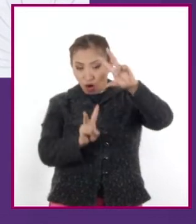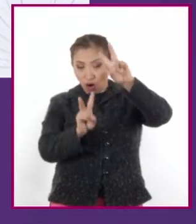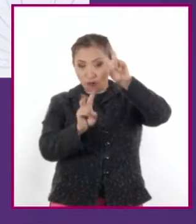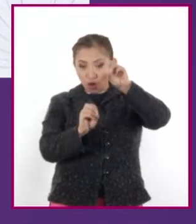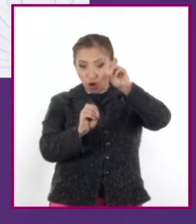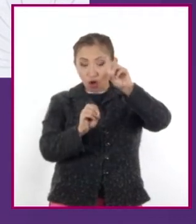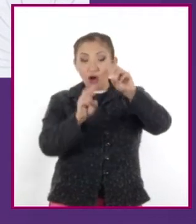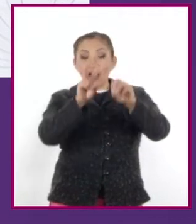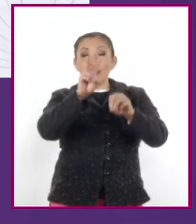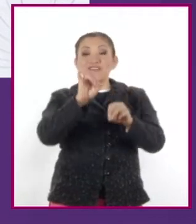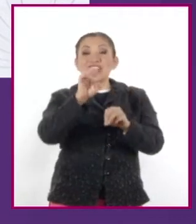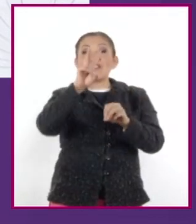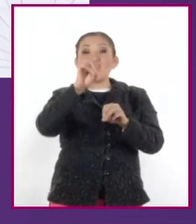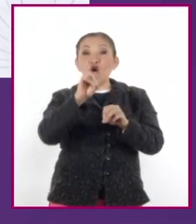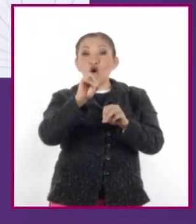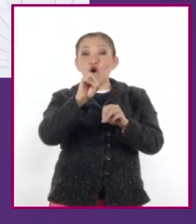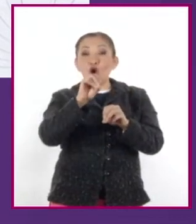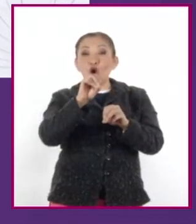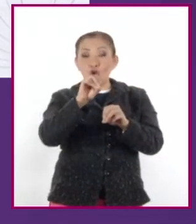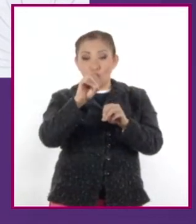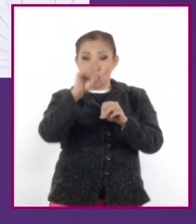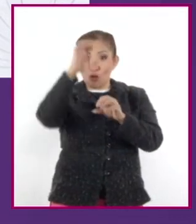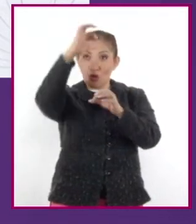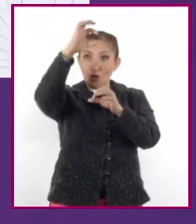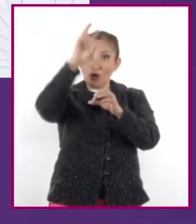el mismo sonido con la palabra vivo.